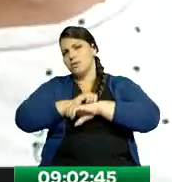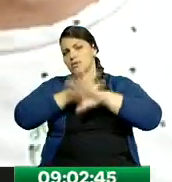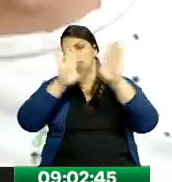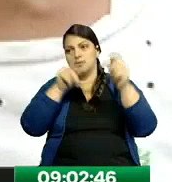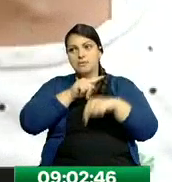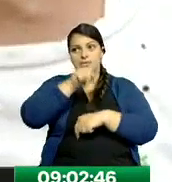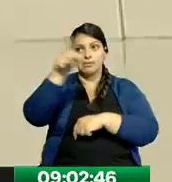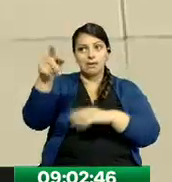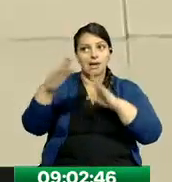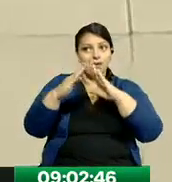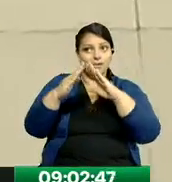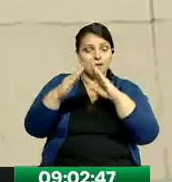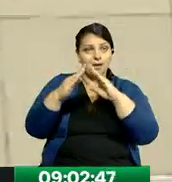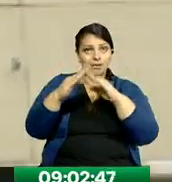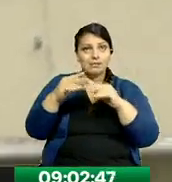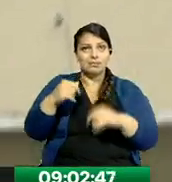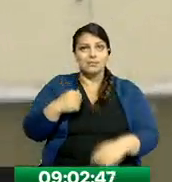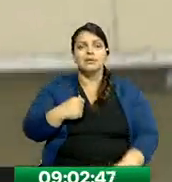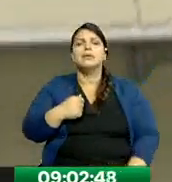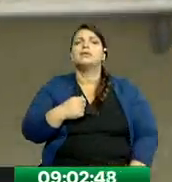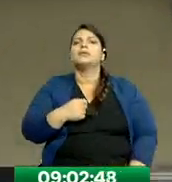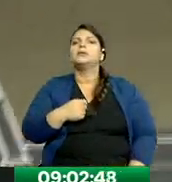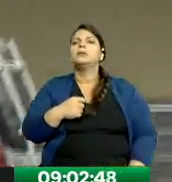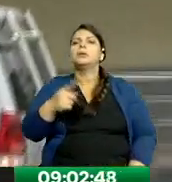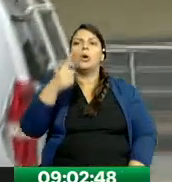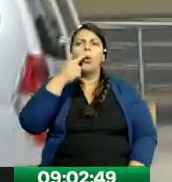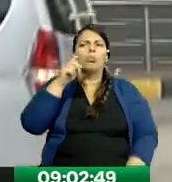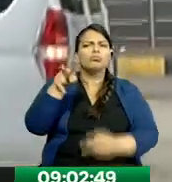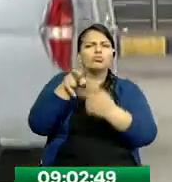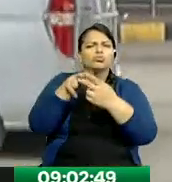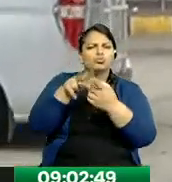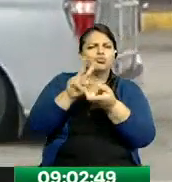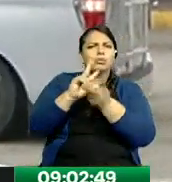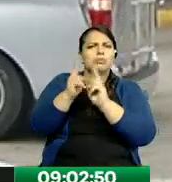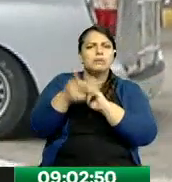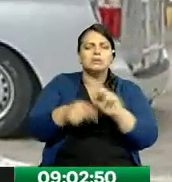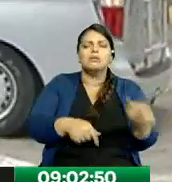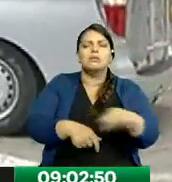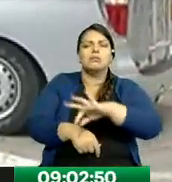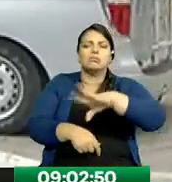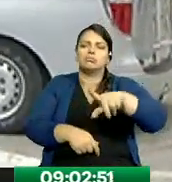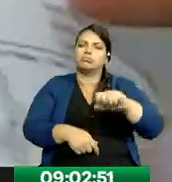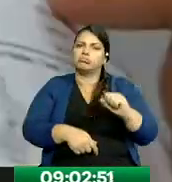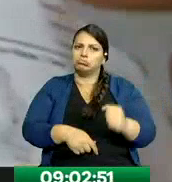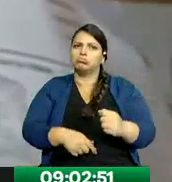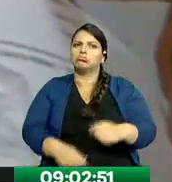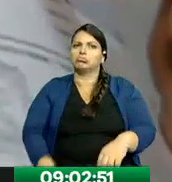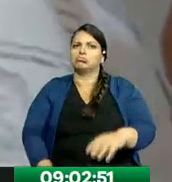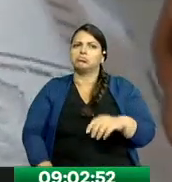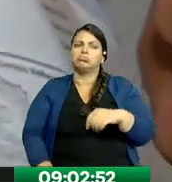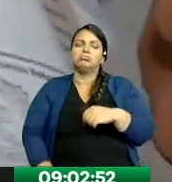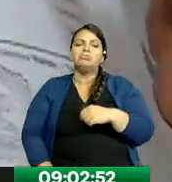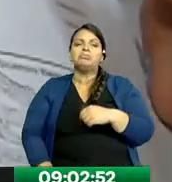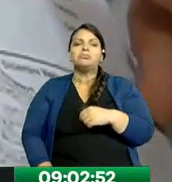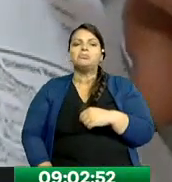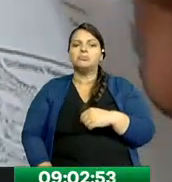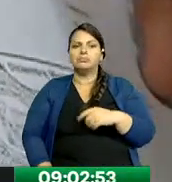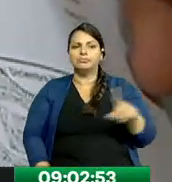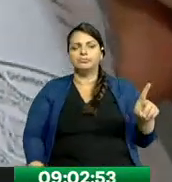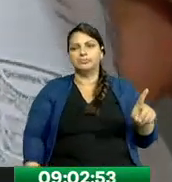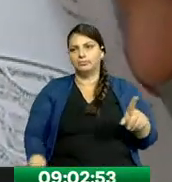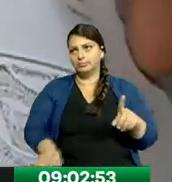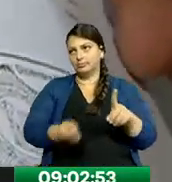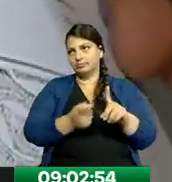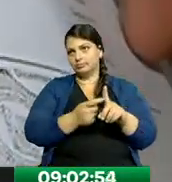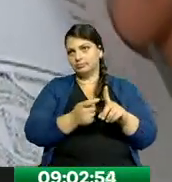sí le robaron dinero. Ya en la Fiscalía del Guaya se conoció que en los archivos de la Policía Judicial, el sujeto de nombres Narciso